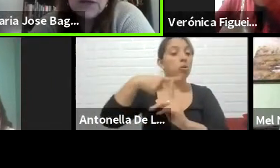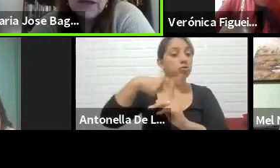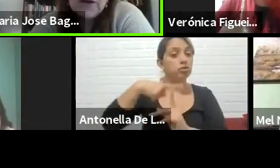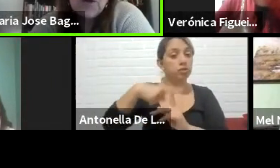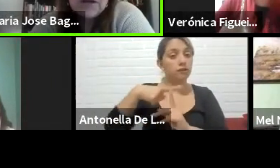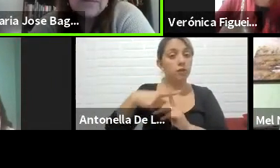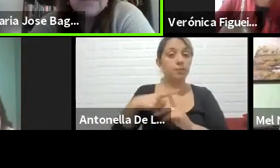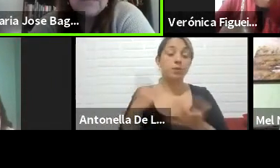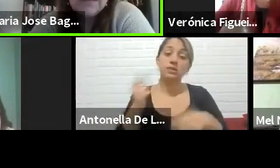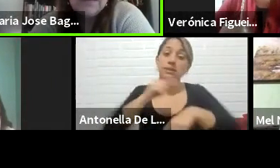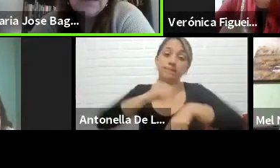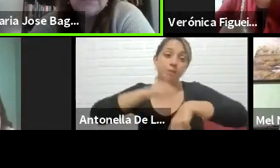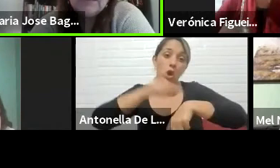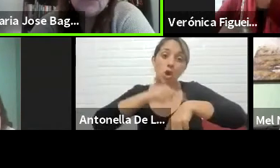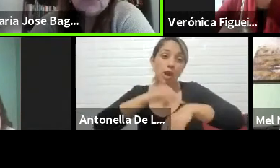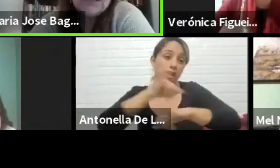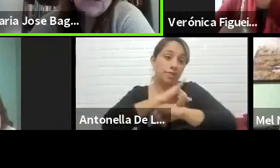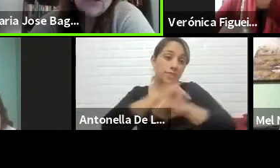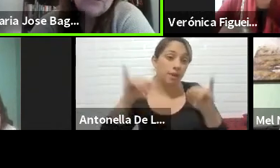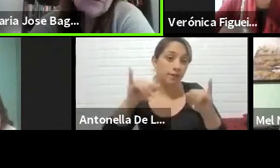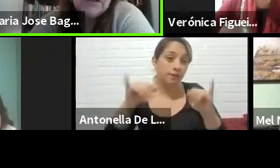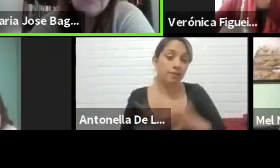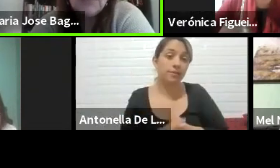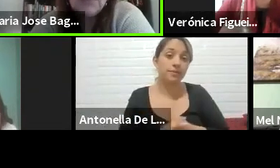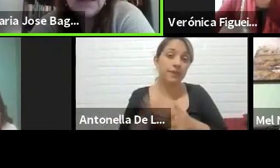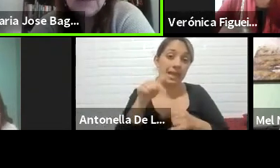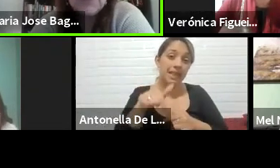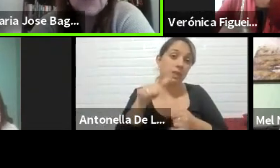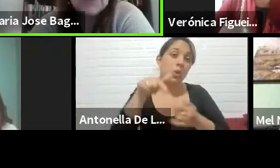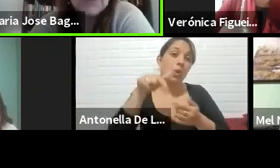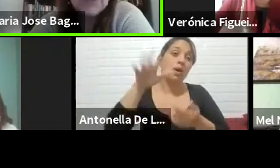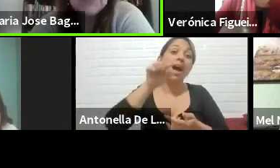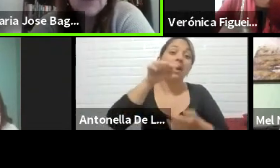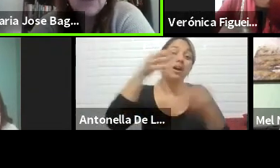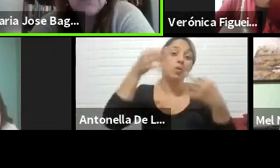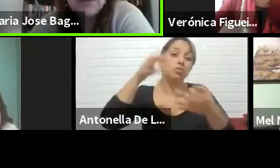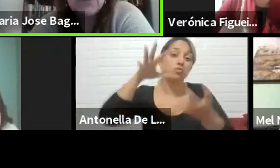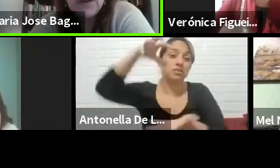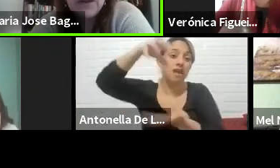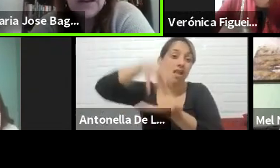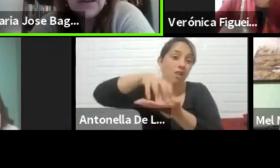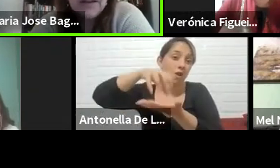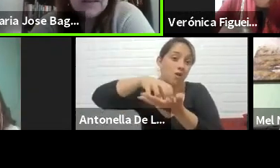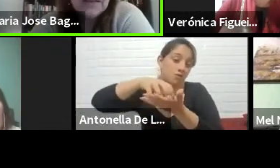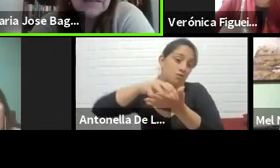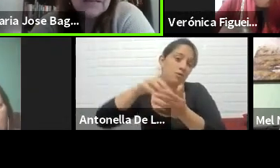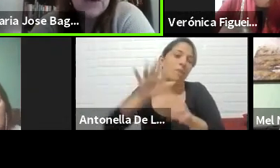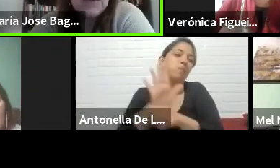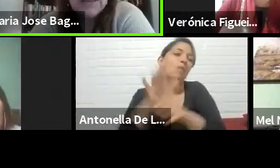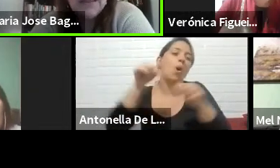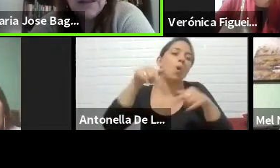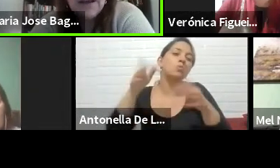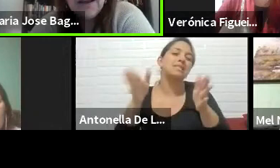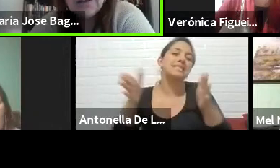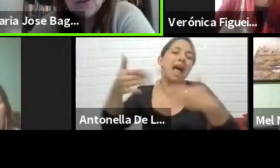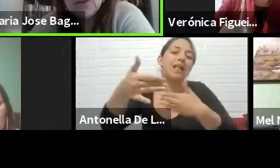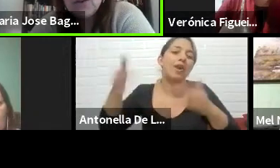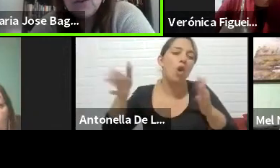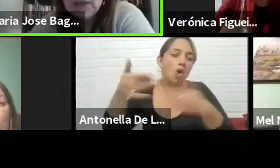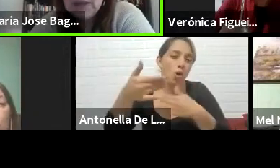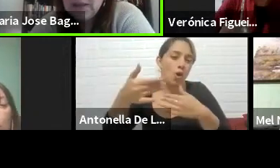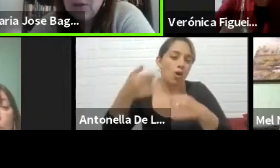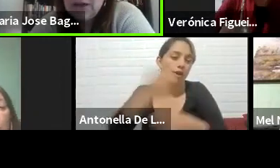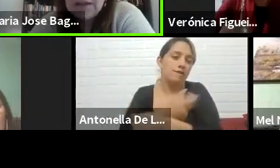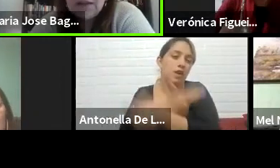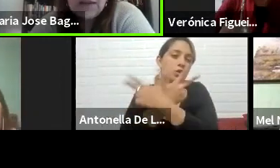estamos ya sobre la hora. Este es un salón de la Facultad de Psicología, un salón virtual, que seguramente a las